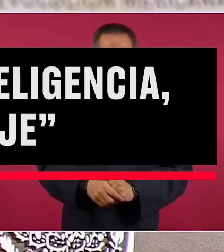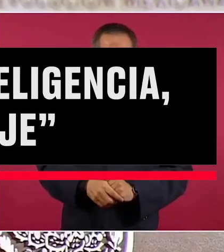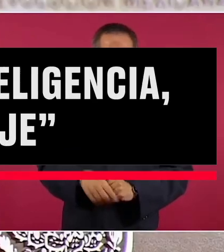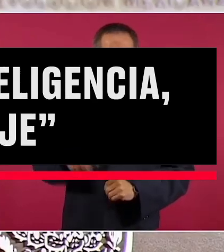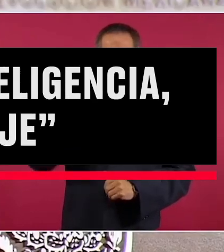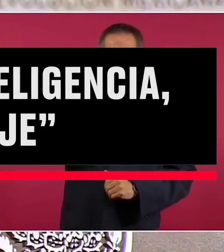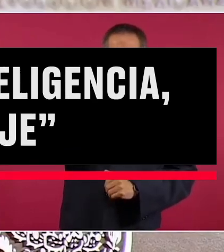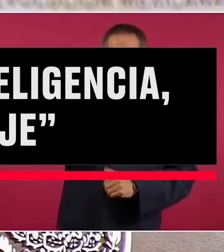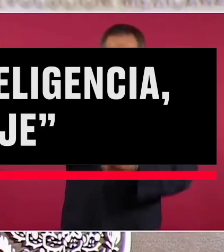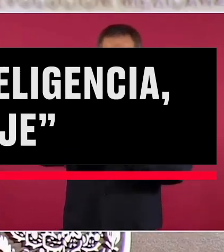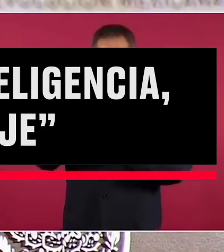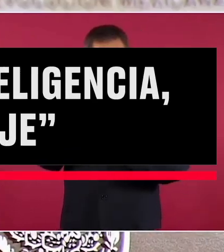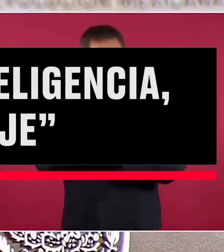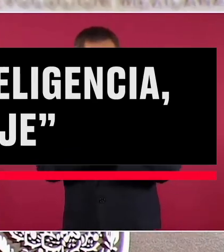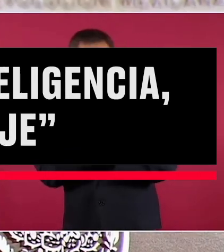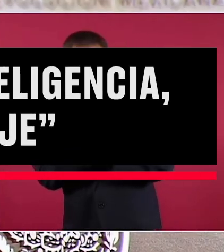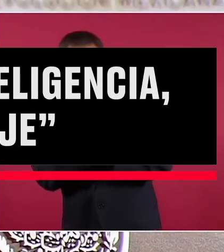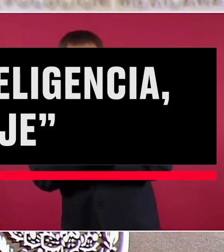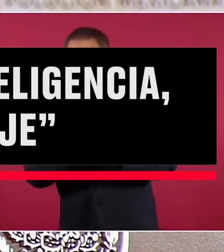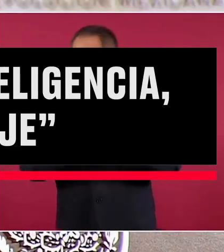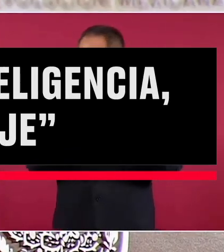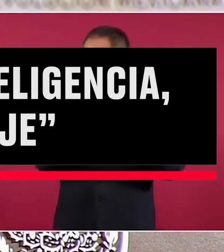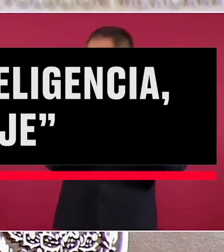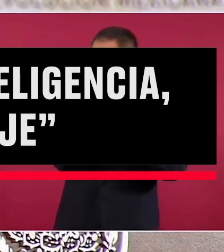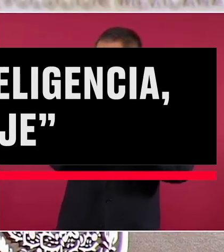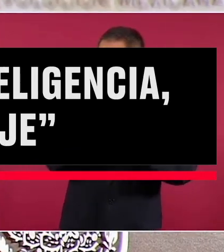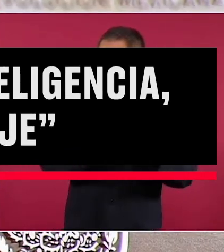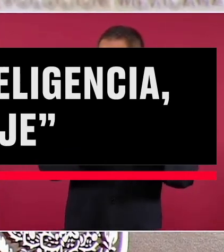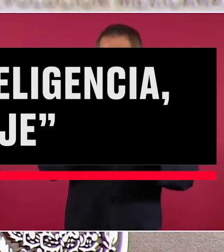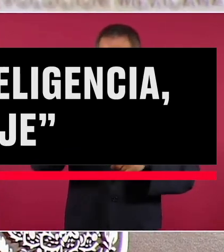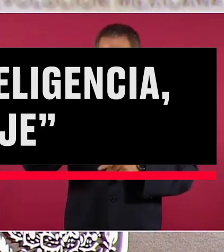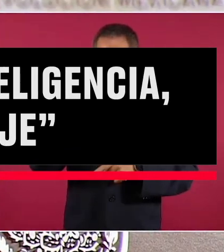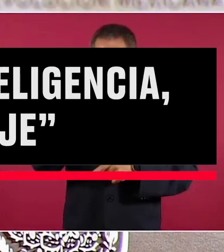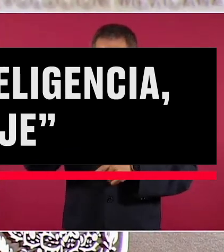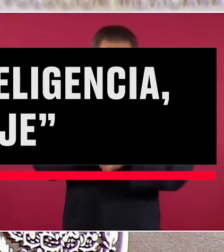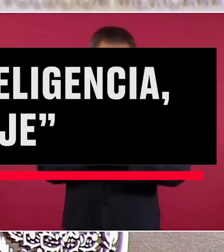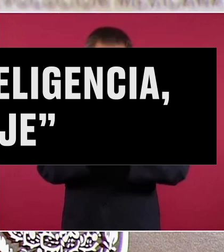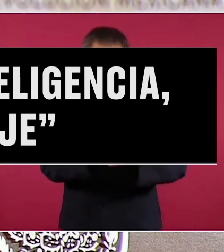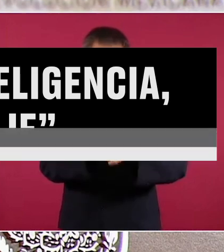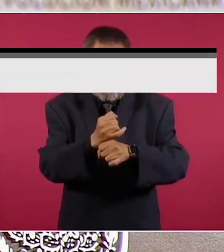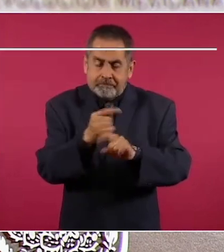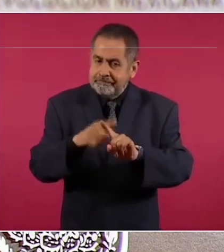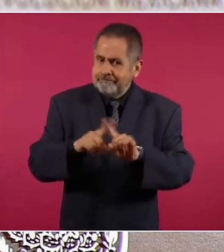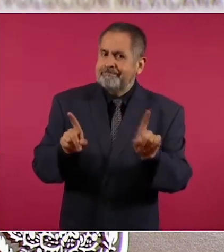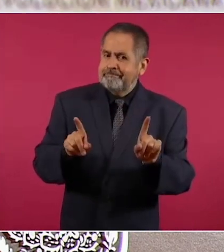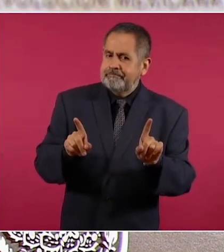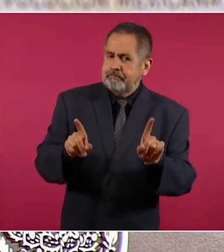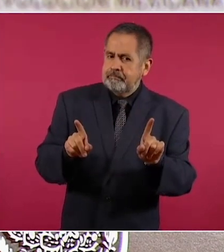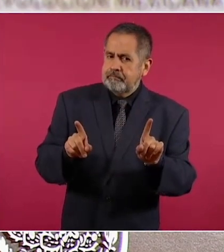labores de inteligencia que llevan a cabo, que no de espionaje,